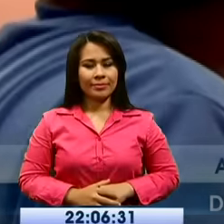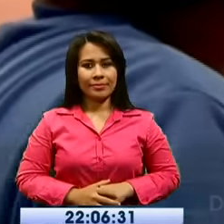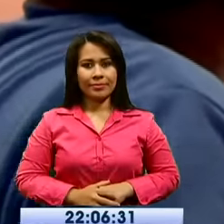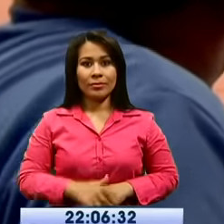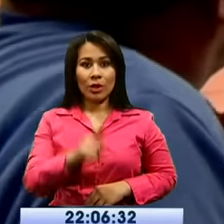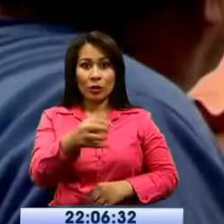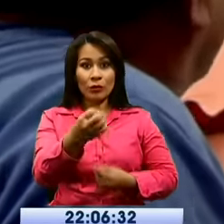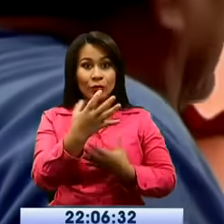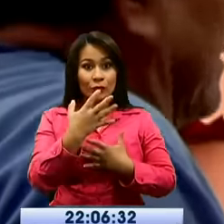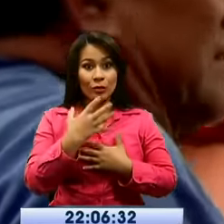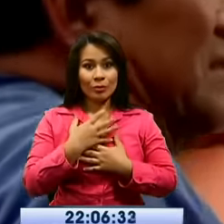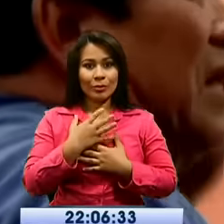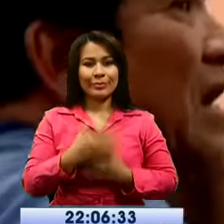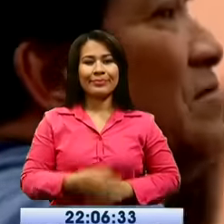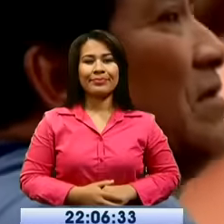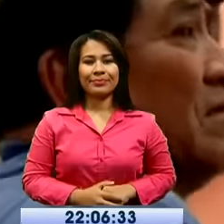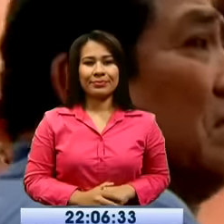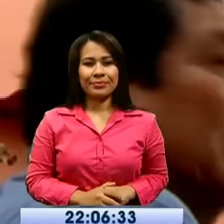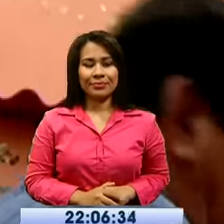Informó José Morales.